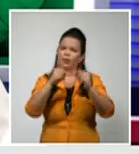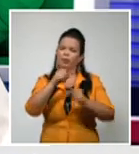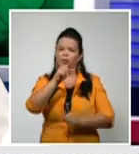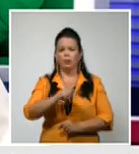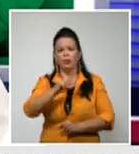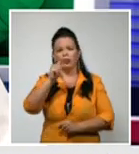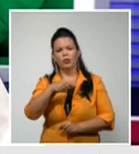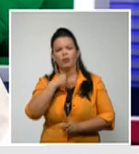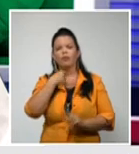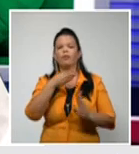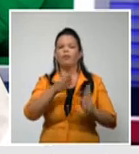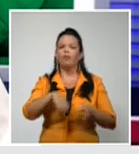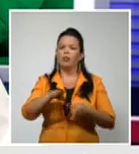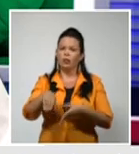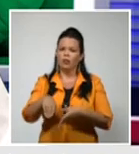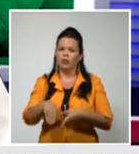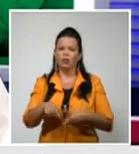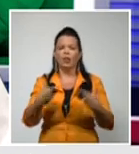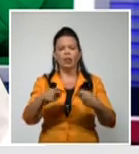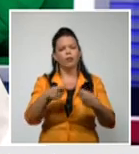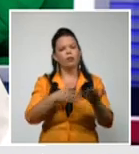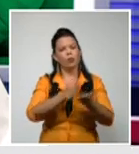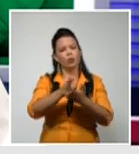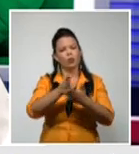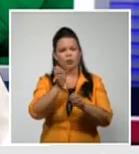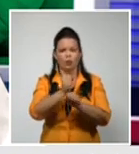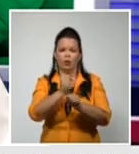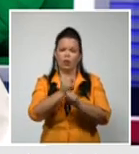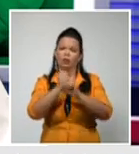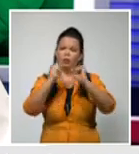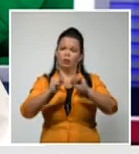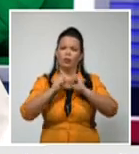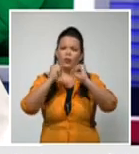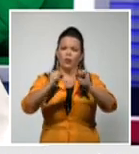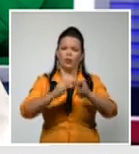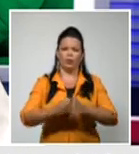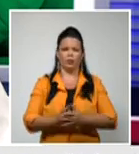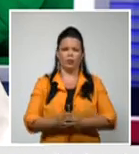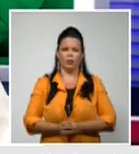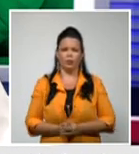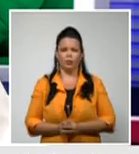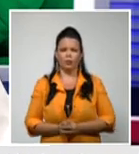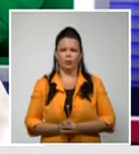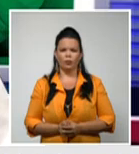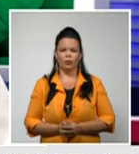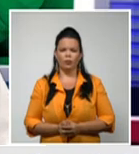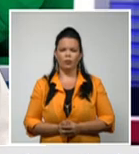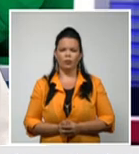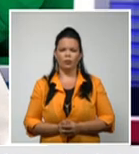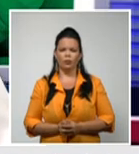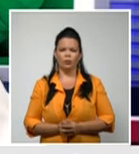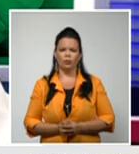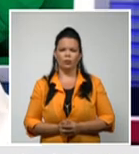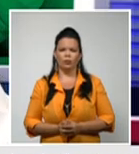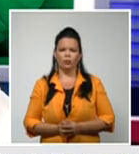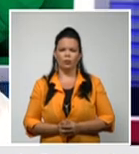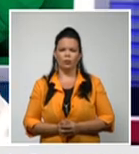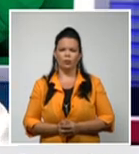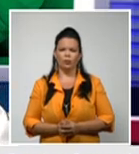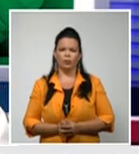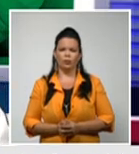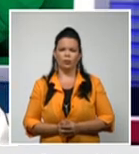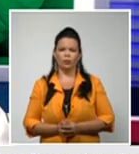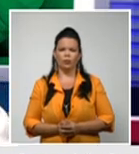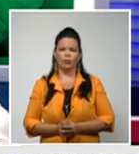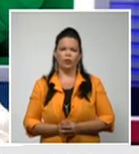que seguirlo trabajando para que siga, para que disminuya. Y no es solo con protocolos